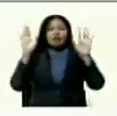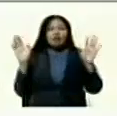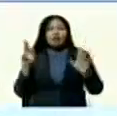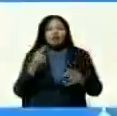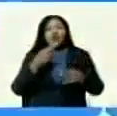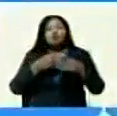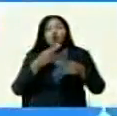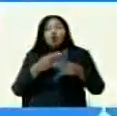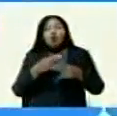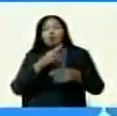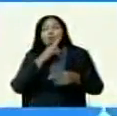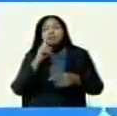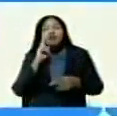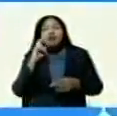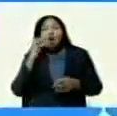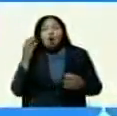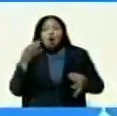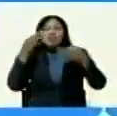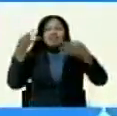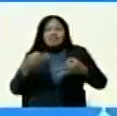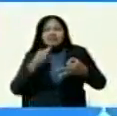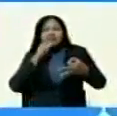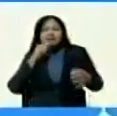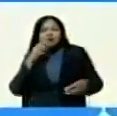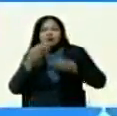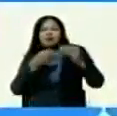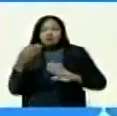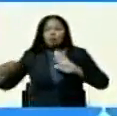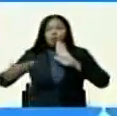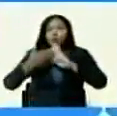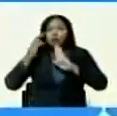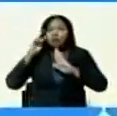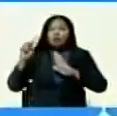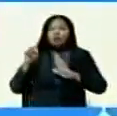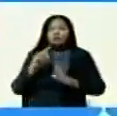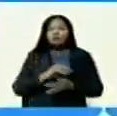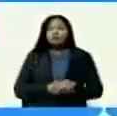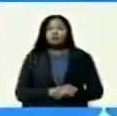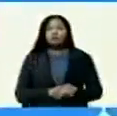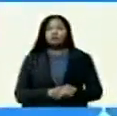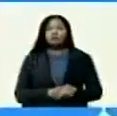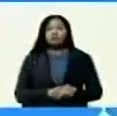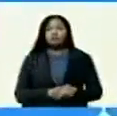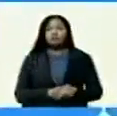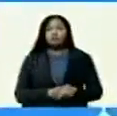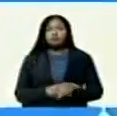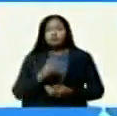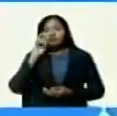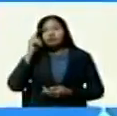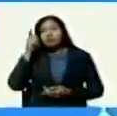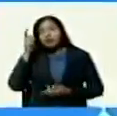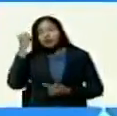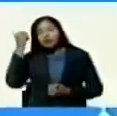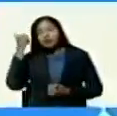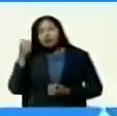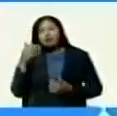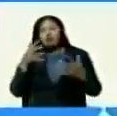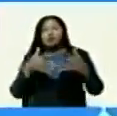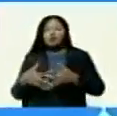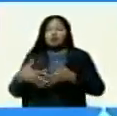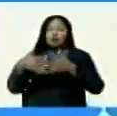apellido. El origen que deja allí la huella es los Estados Unidos